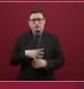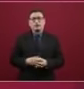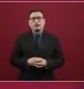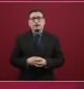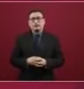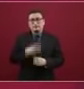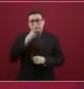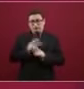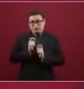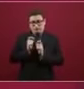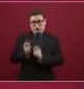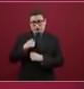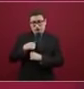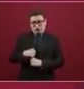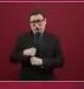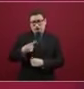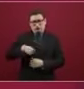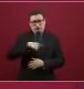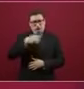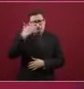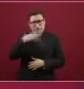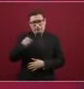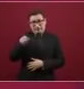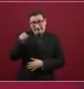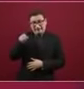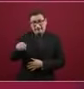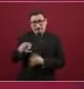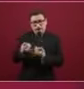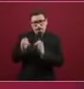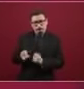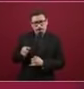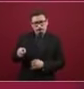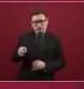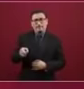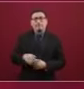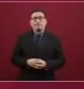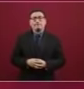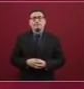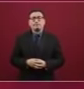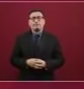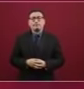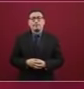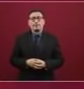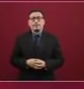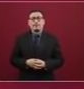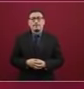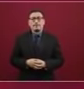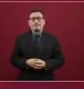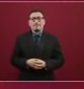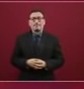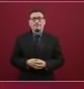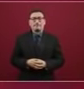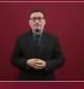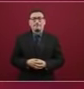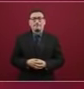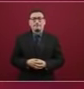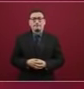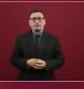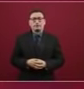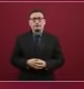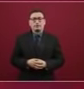sabemos es autónoma a partir de esta